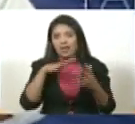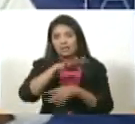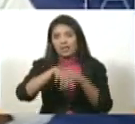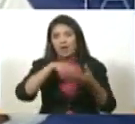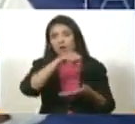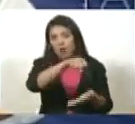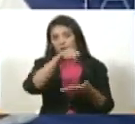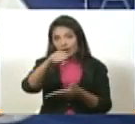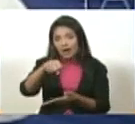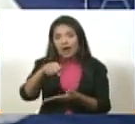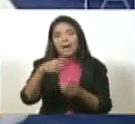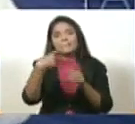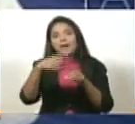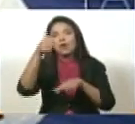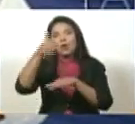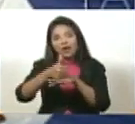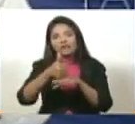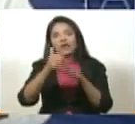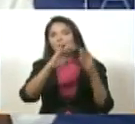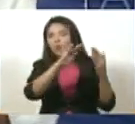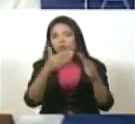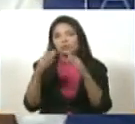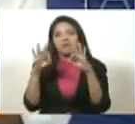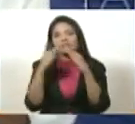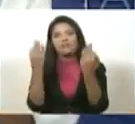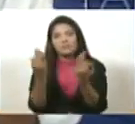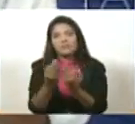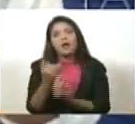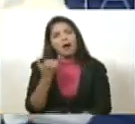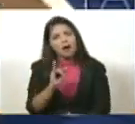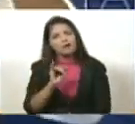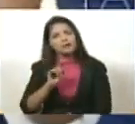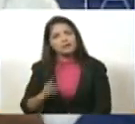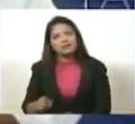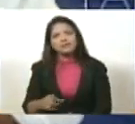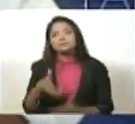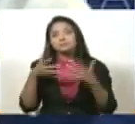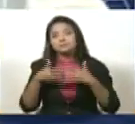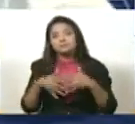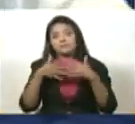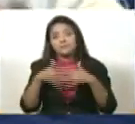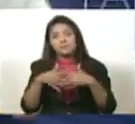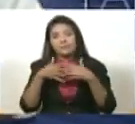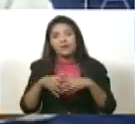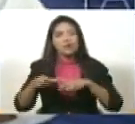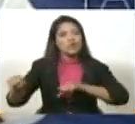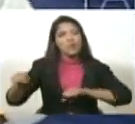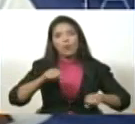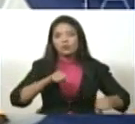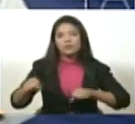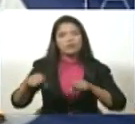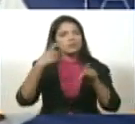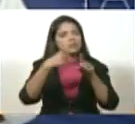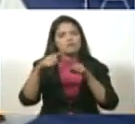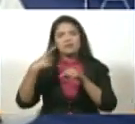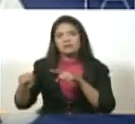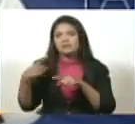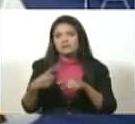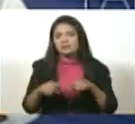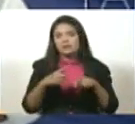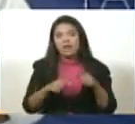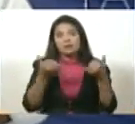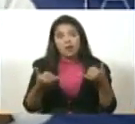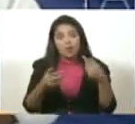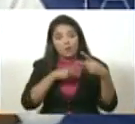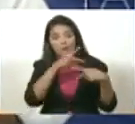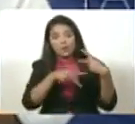los jefes de comunidad, de calle, de familia. Donde se encuentra la maquinaria de los movimientos, de la diversidad de este